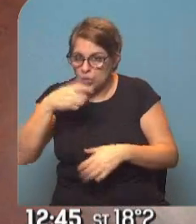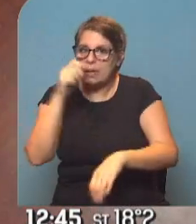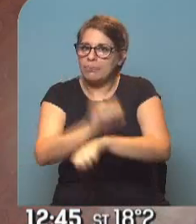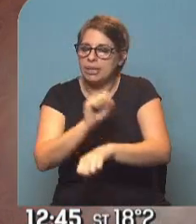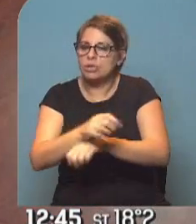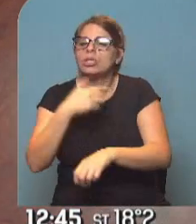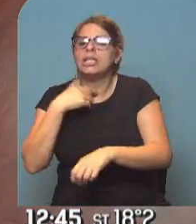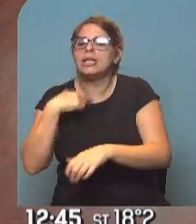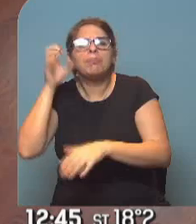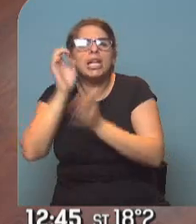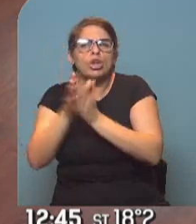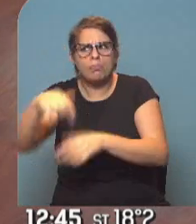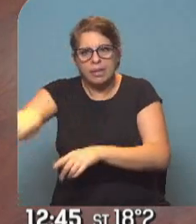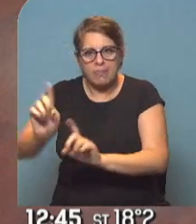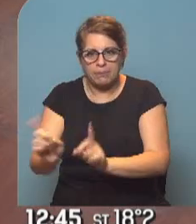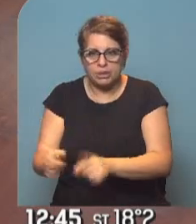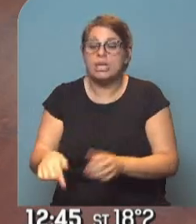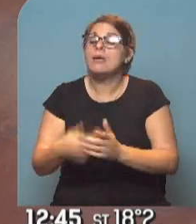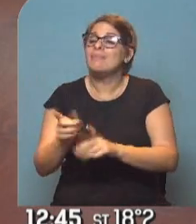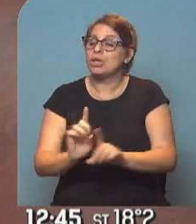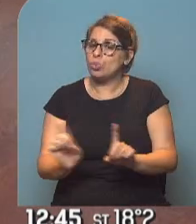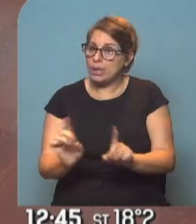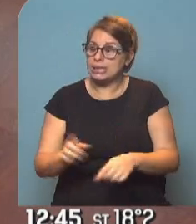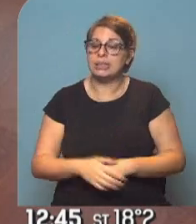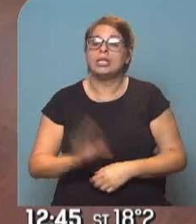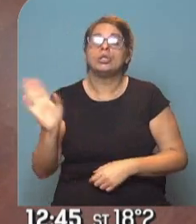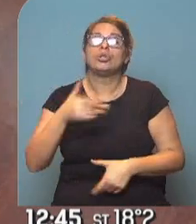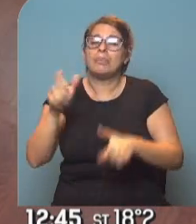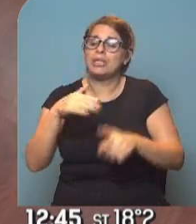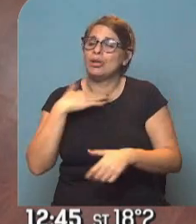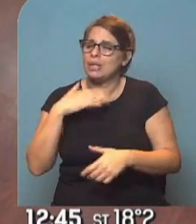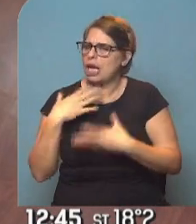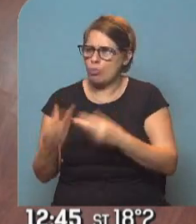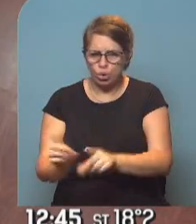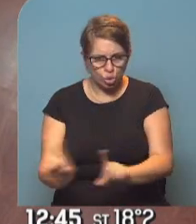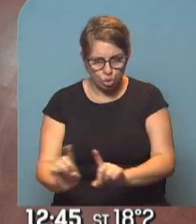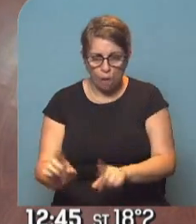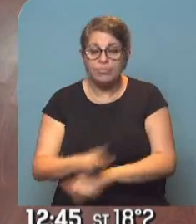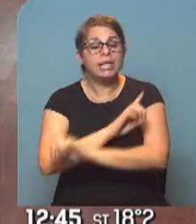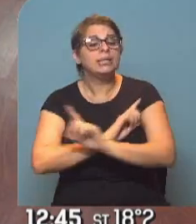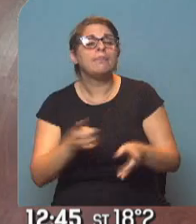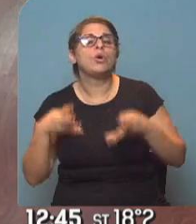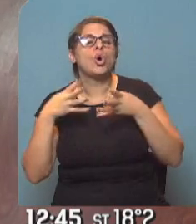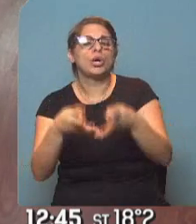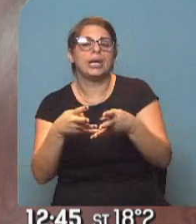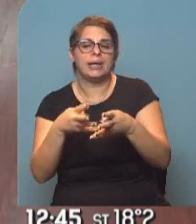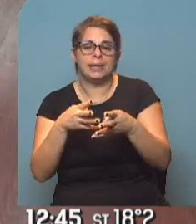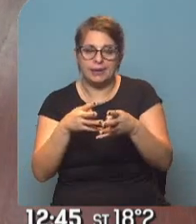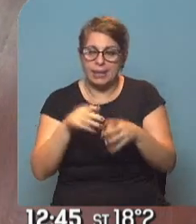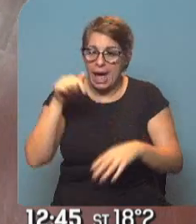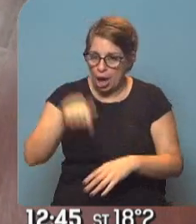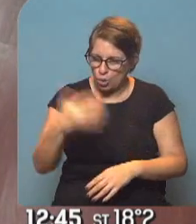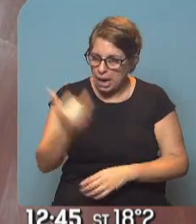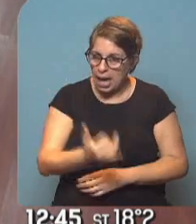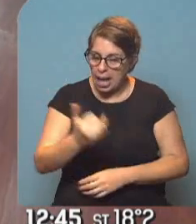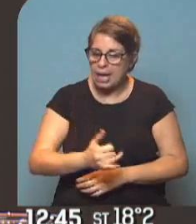una amnistía para eso. No es algo que la mayoría de los mexicanos apoye. Tampoco la guerra como se la viene llevando ahora, que